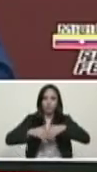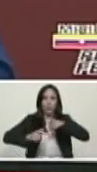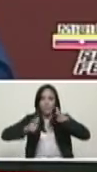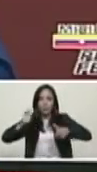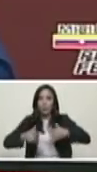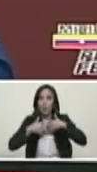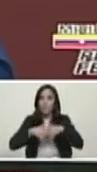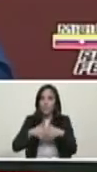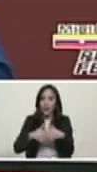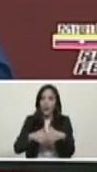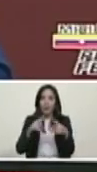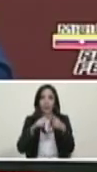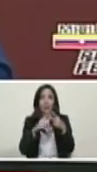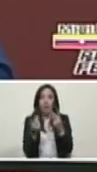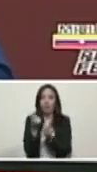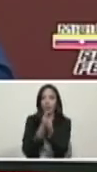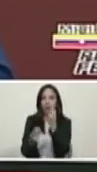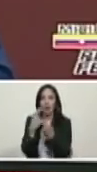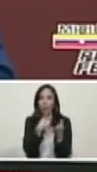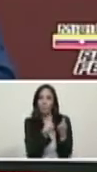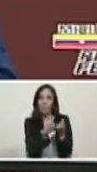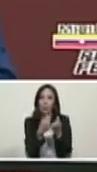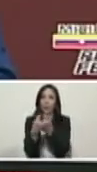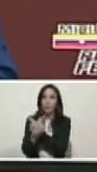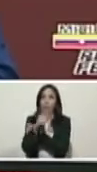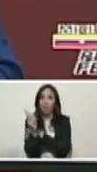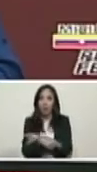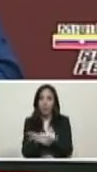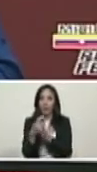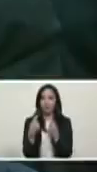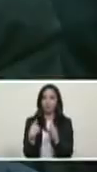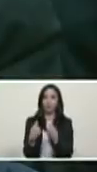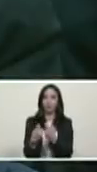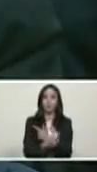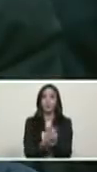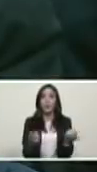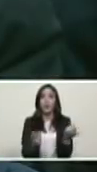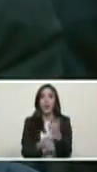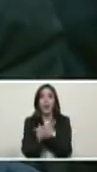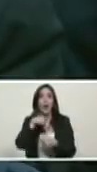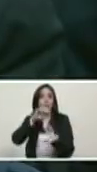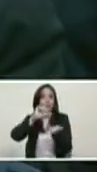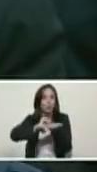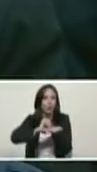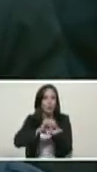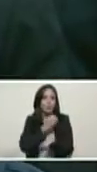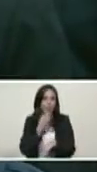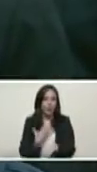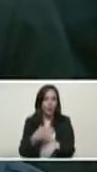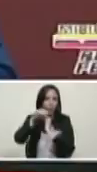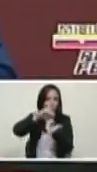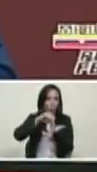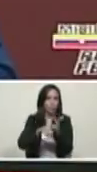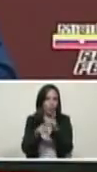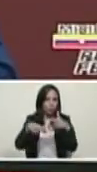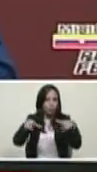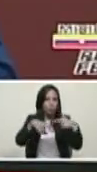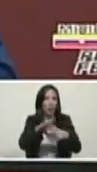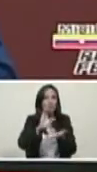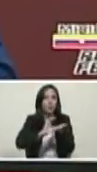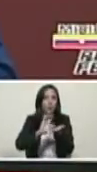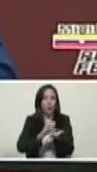poner sus recursos también en función de tener una ciudad más amable